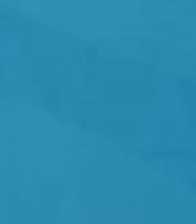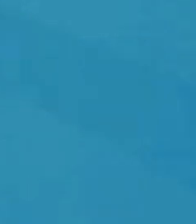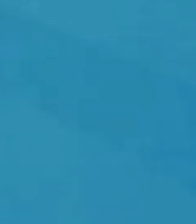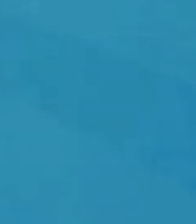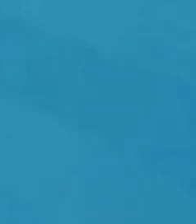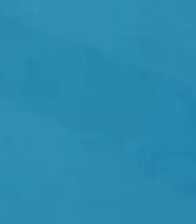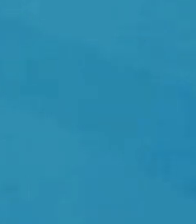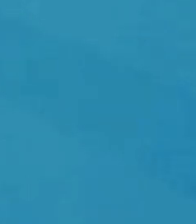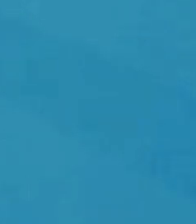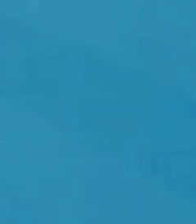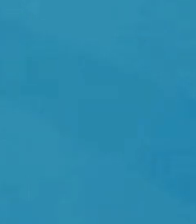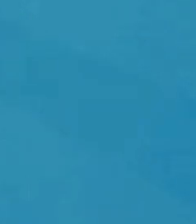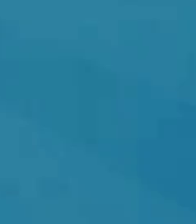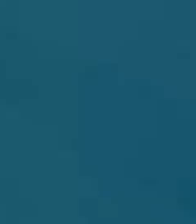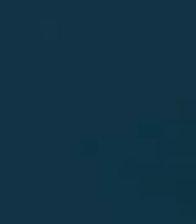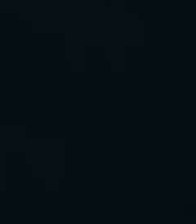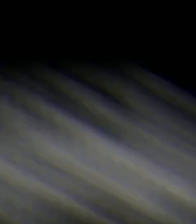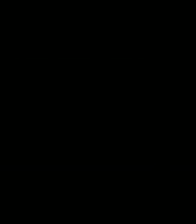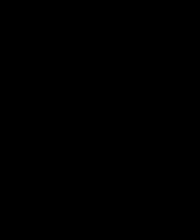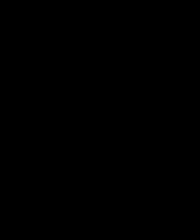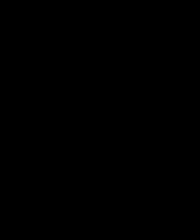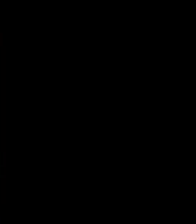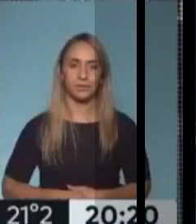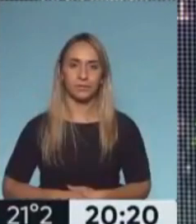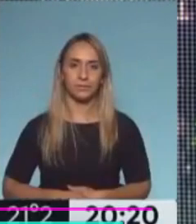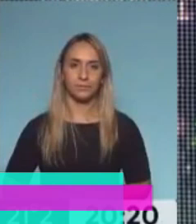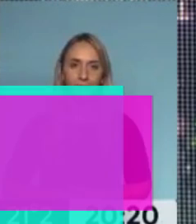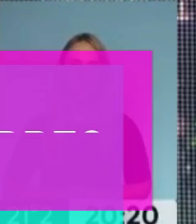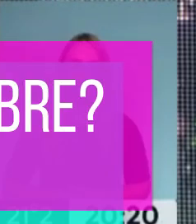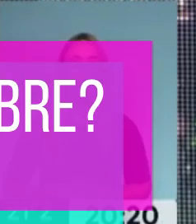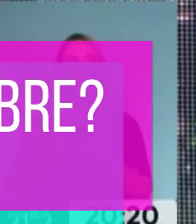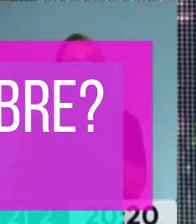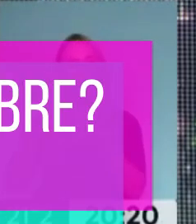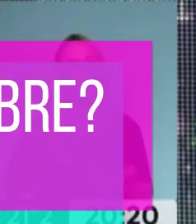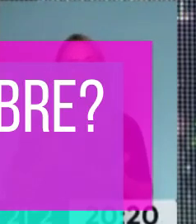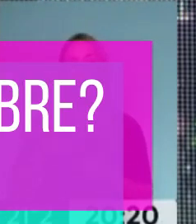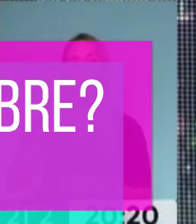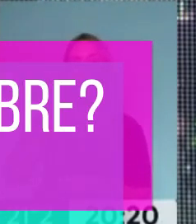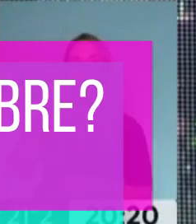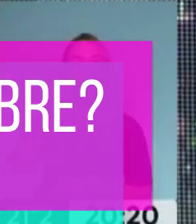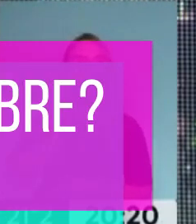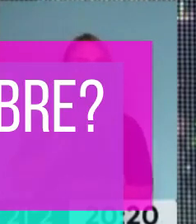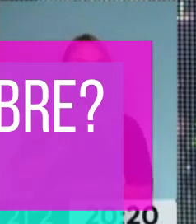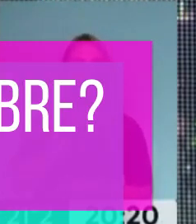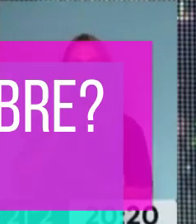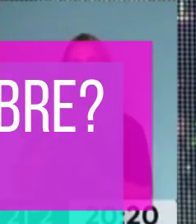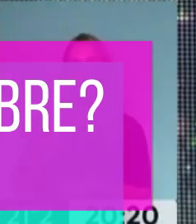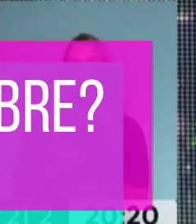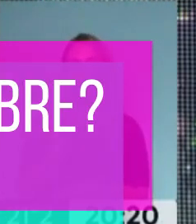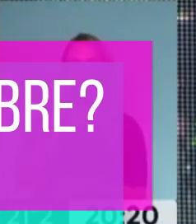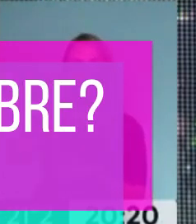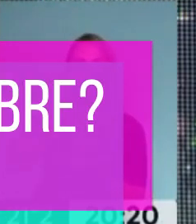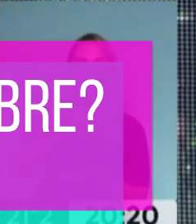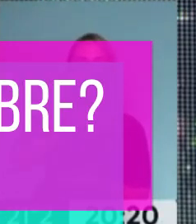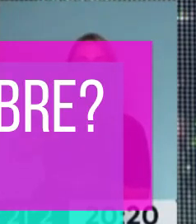Hola, ¿cómo están? El gobierno prepara una serie de medidas que el presidente Alberto Fernández anunciará tras los resultados de las elecciones